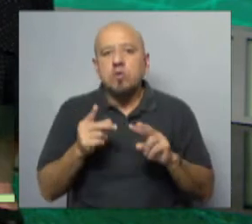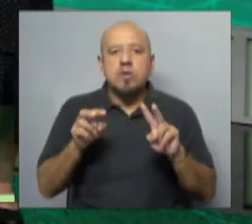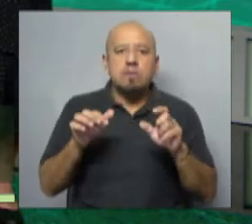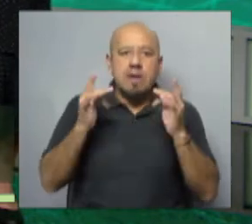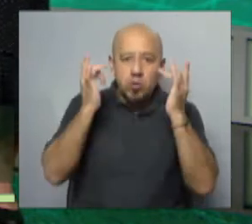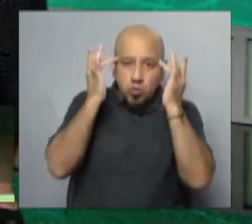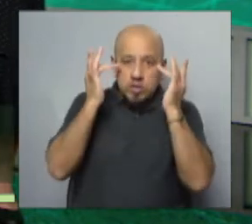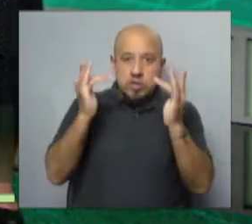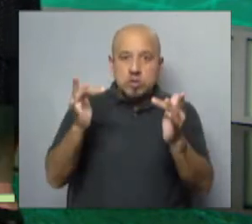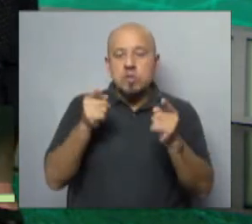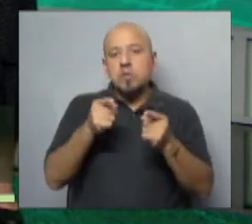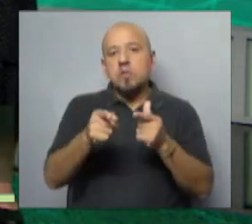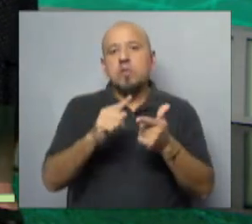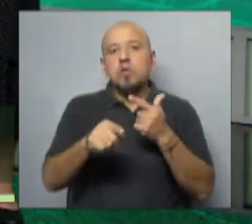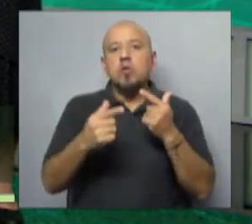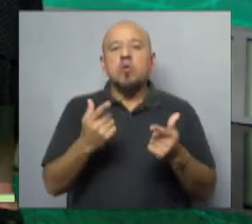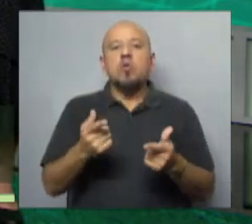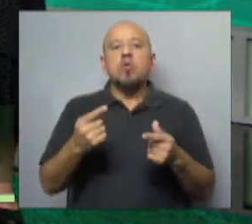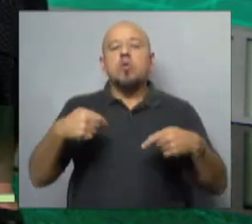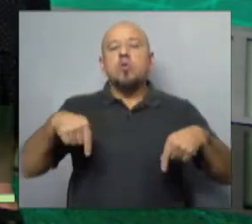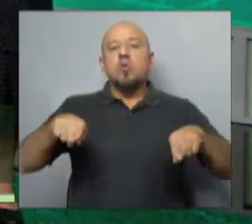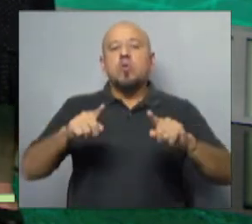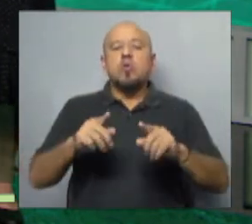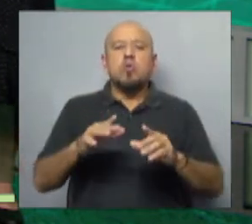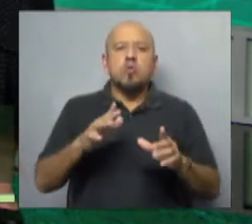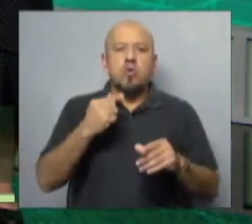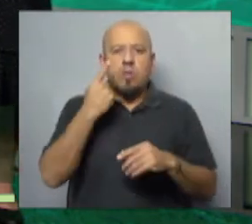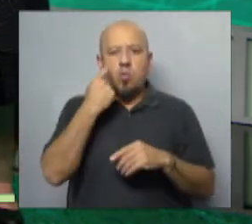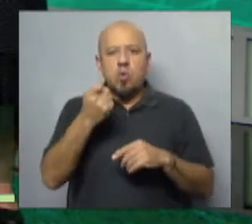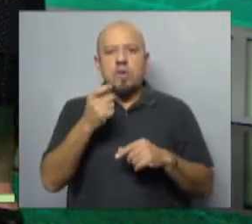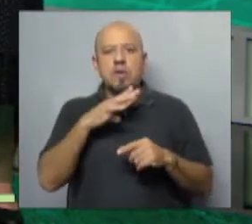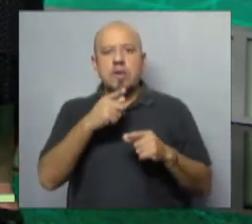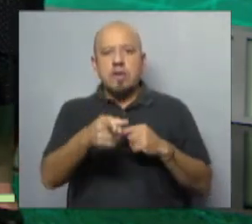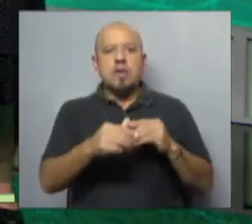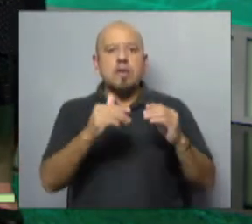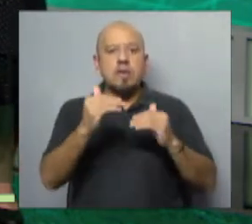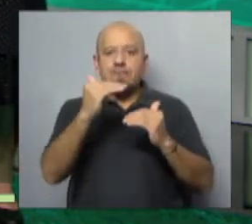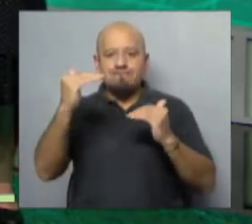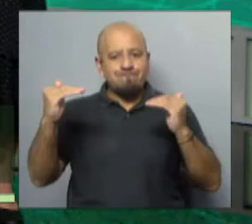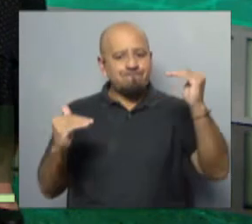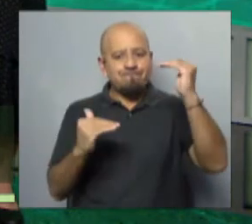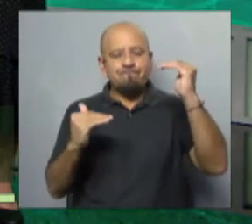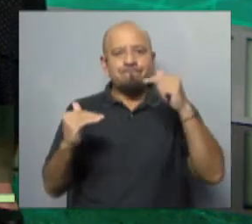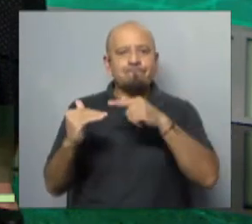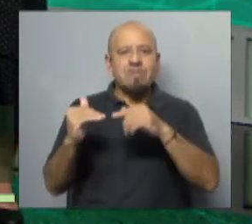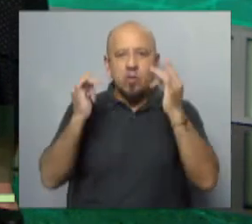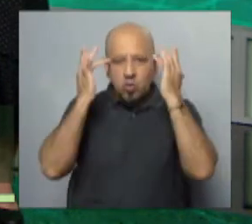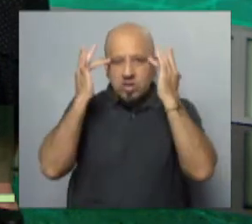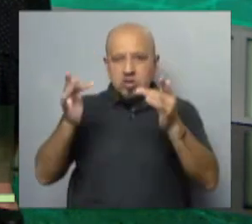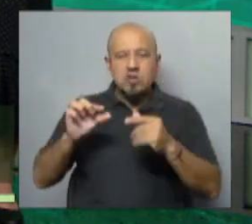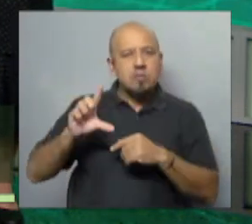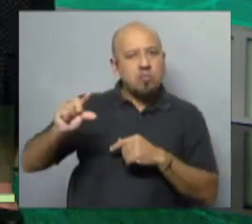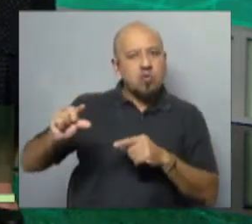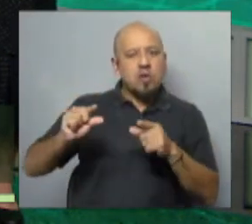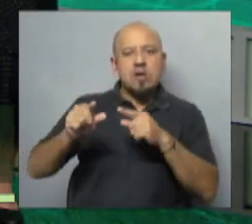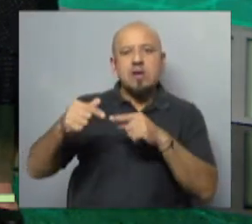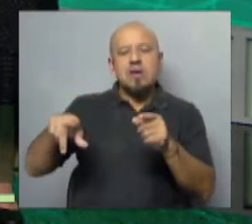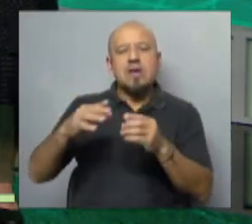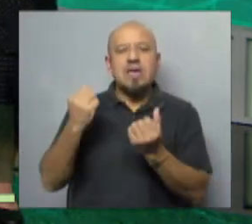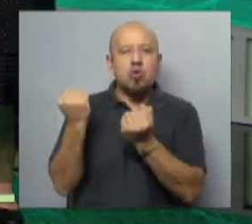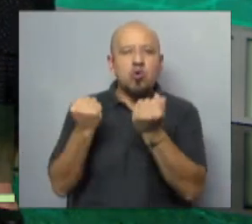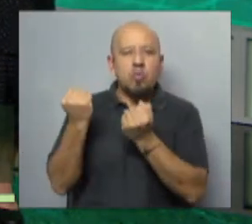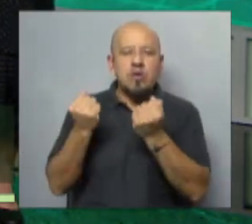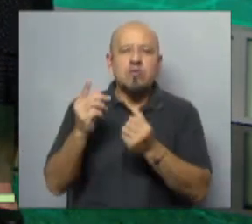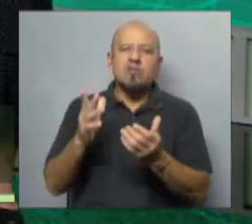otros elementos que tienen que ver con lo socio demográfico podemos ver que tienen menor nivel en un nivel educativo se ubica en un estrato socioeconómico bajo o